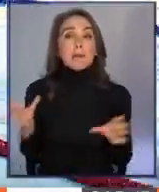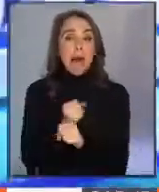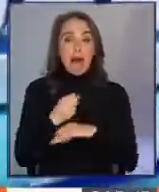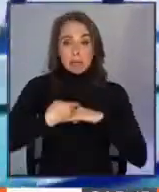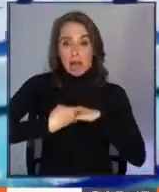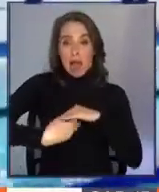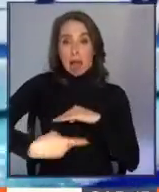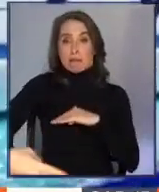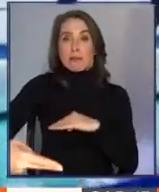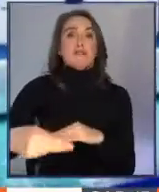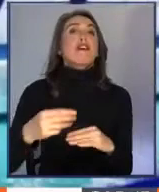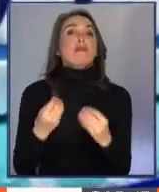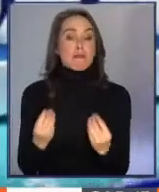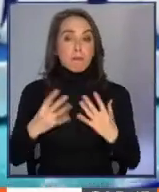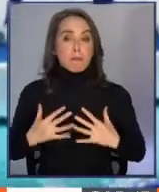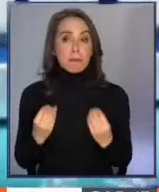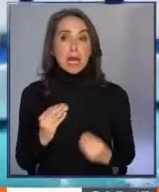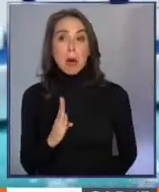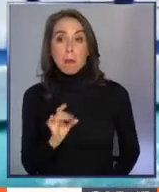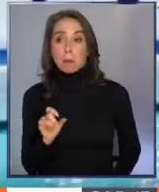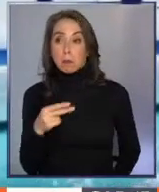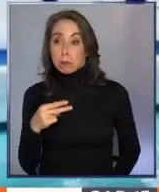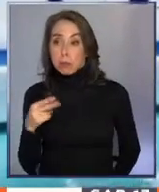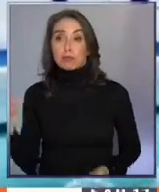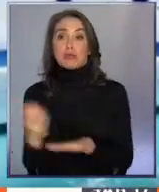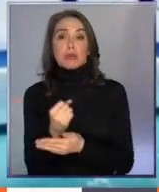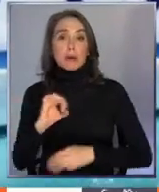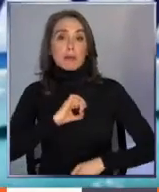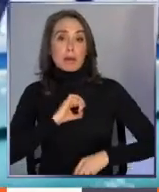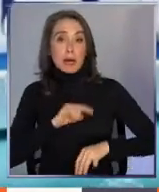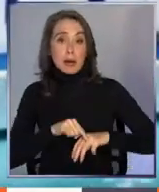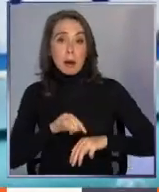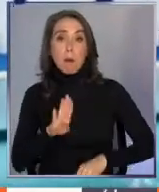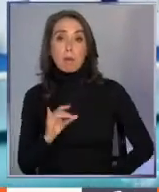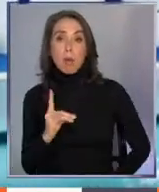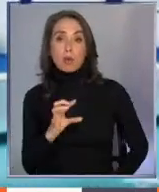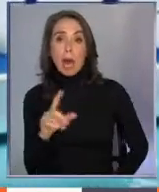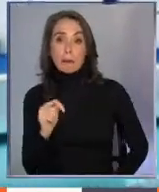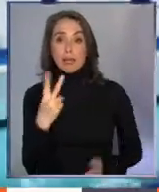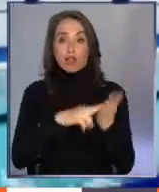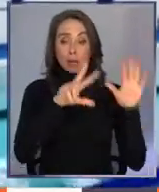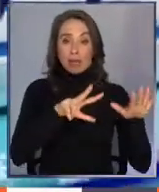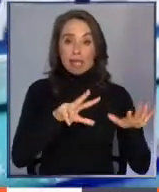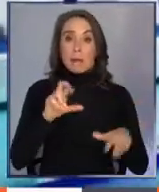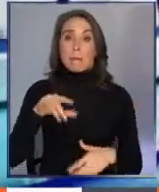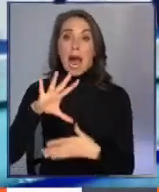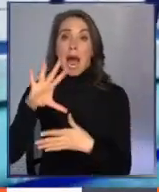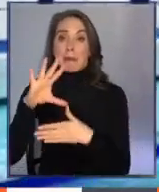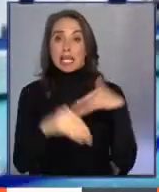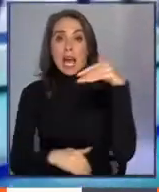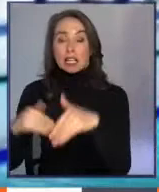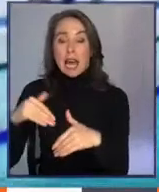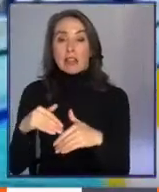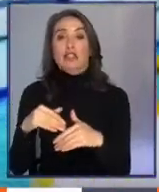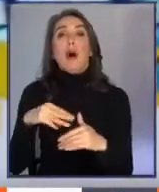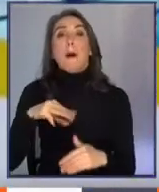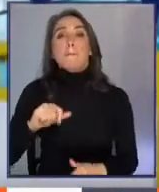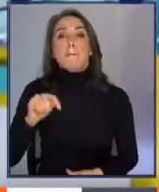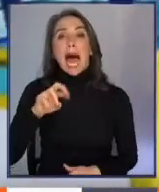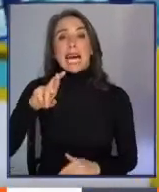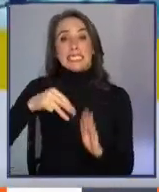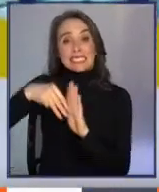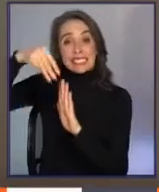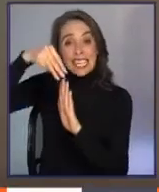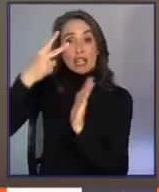hacer bien. Butch sumó preseas en el Mundial de Budapest en 2017 y en los Panamericanos de Natación Master en